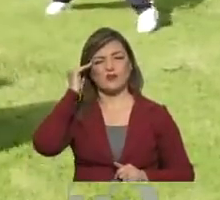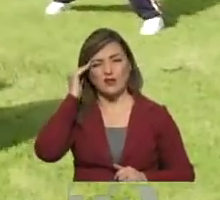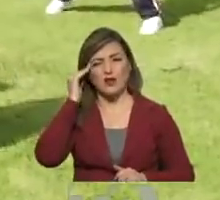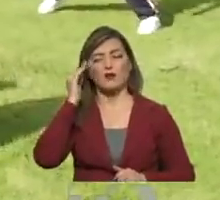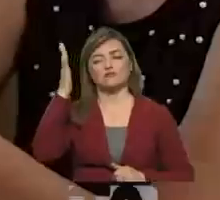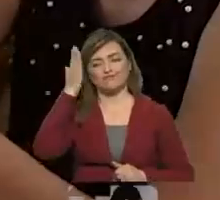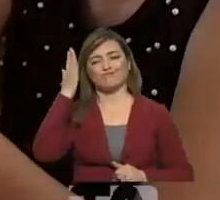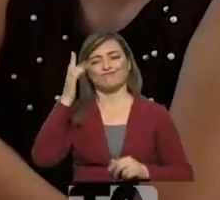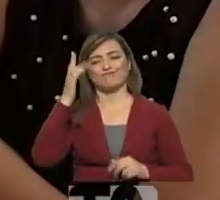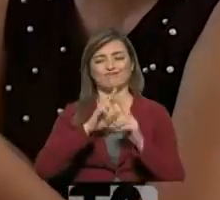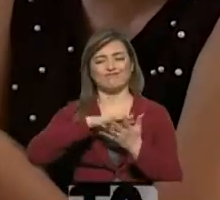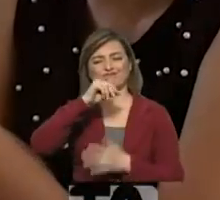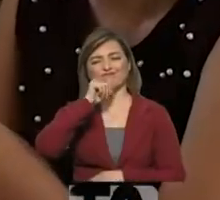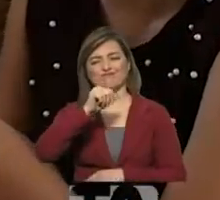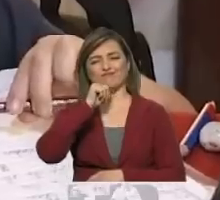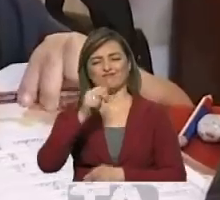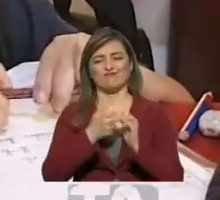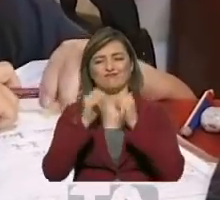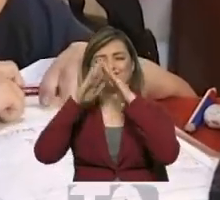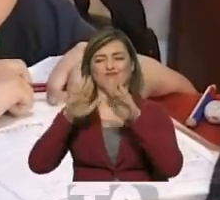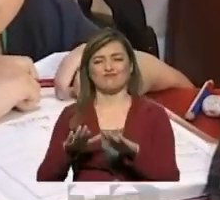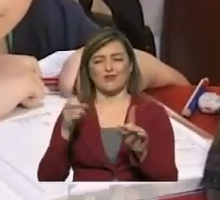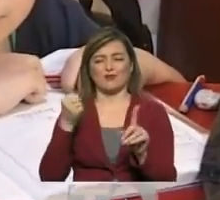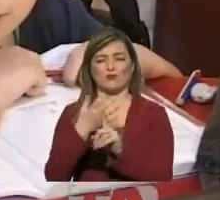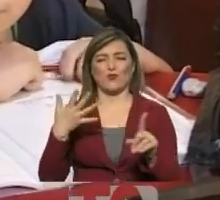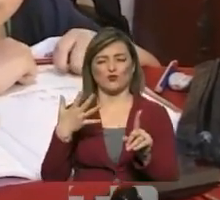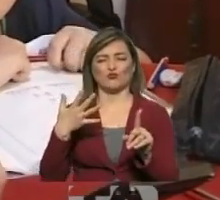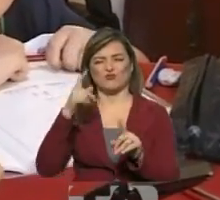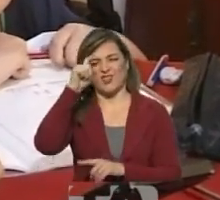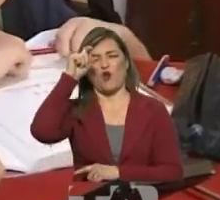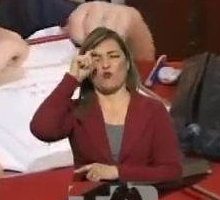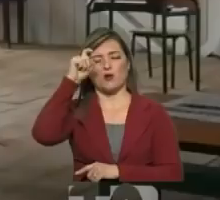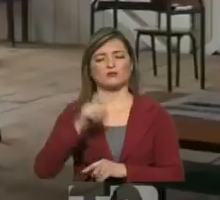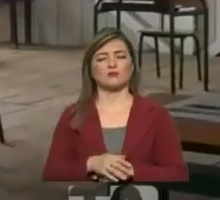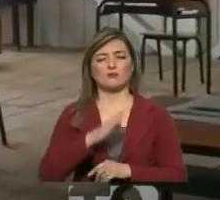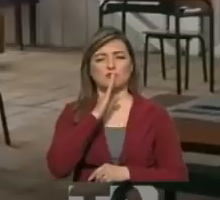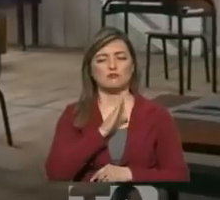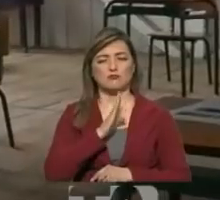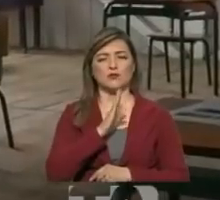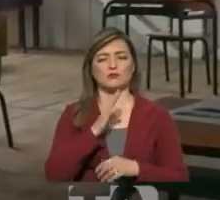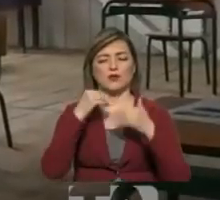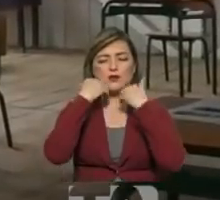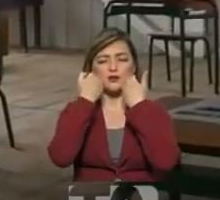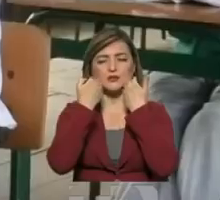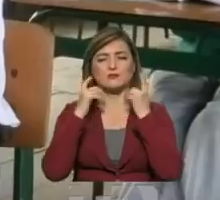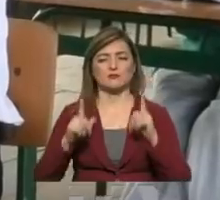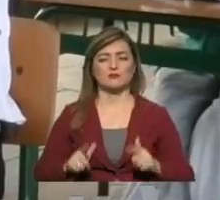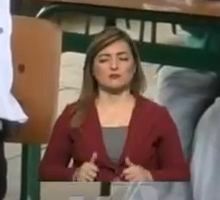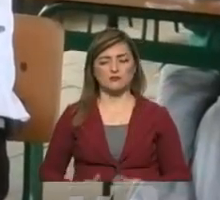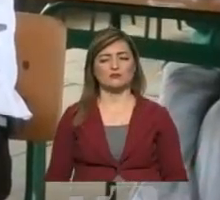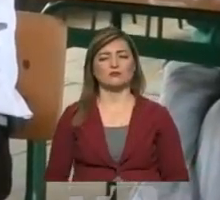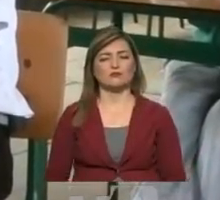rezagos, con cicatrices de encierro, con carencias que solo se sanarán con paciencia y cariño. Tomás